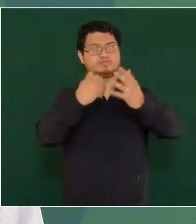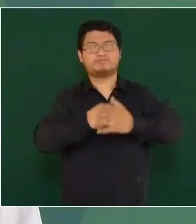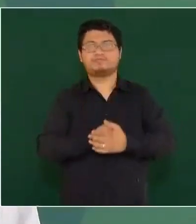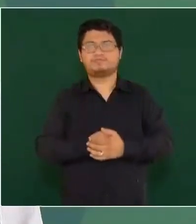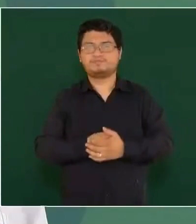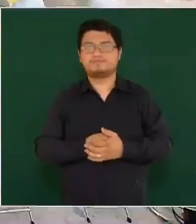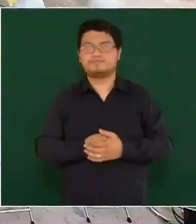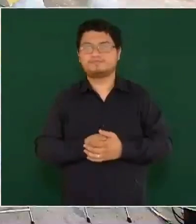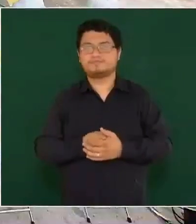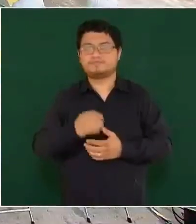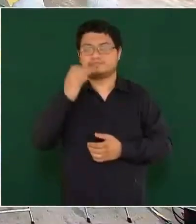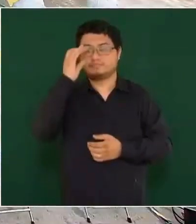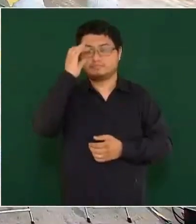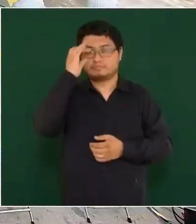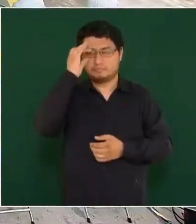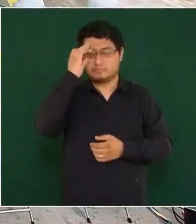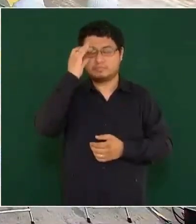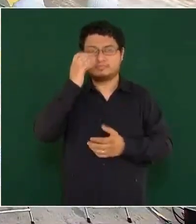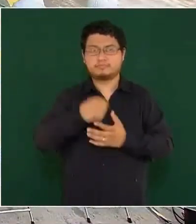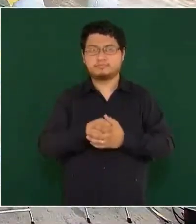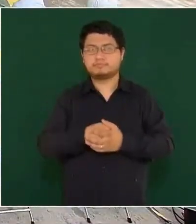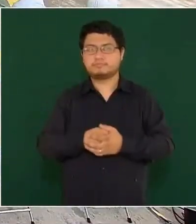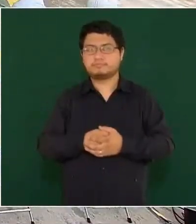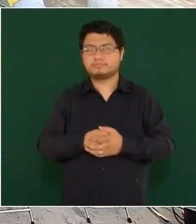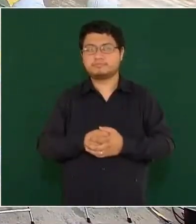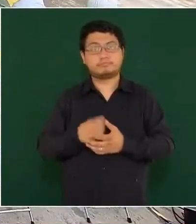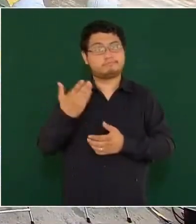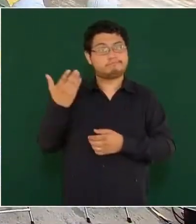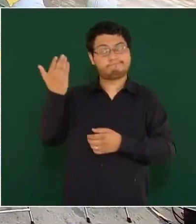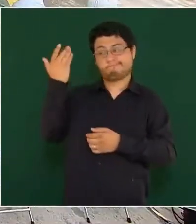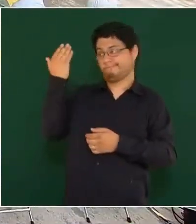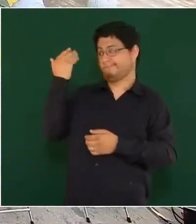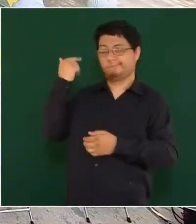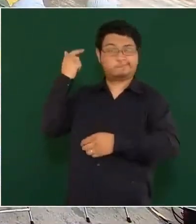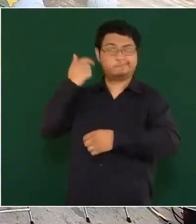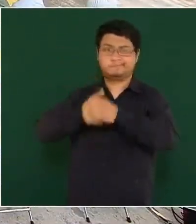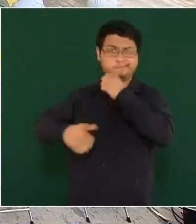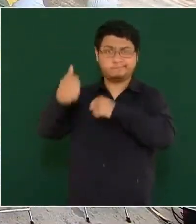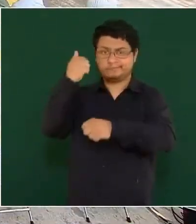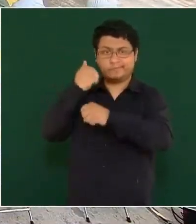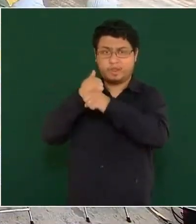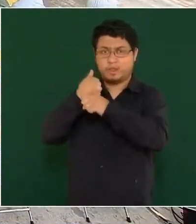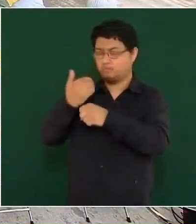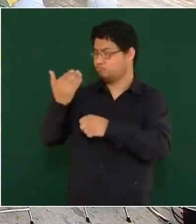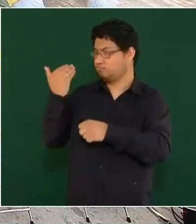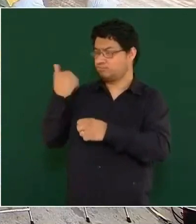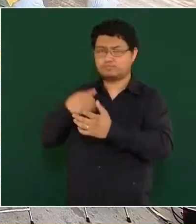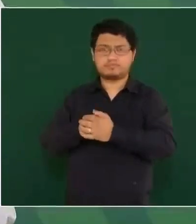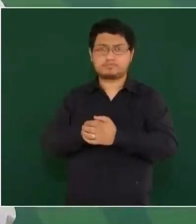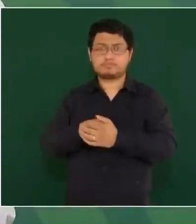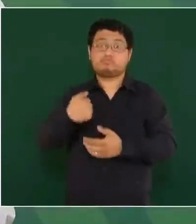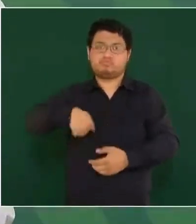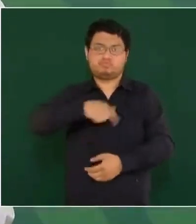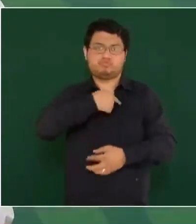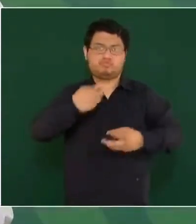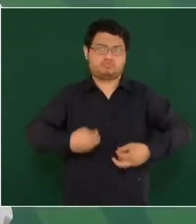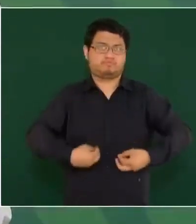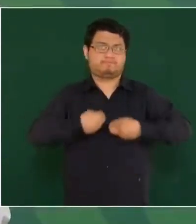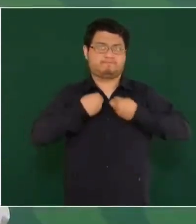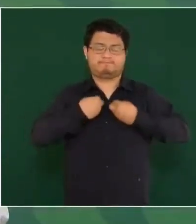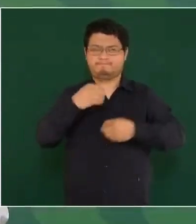Cómo era En nuestro tiempo los que vivíamos en el campo